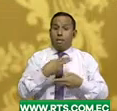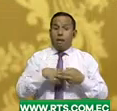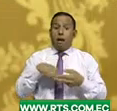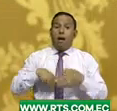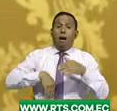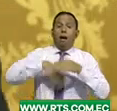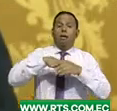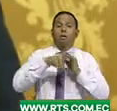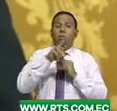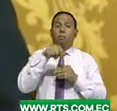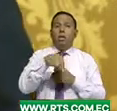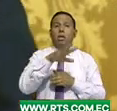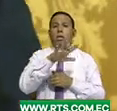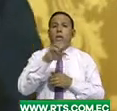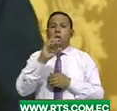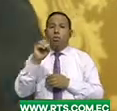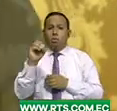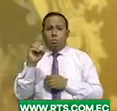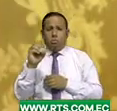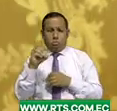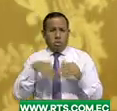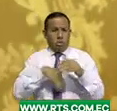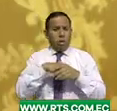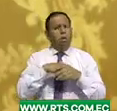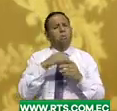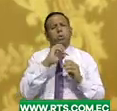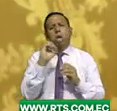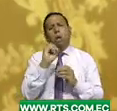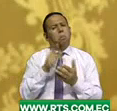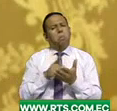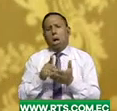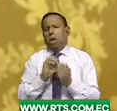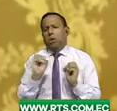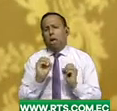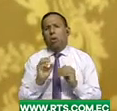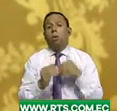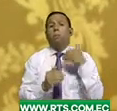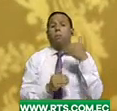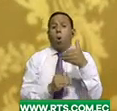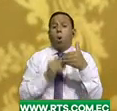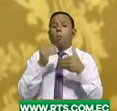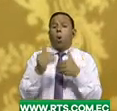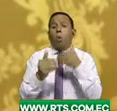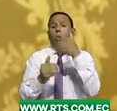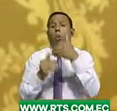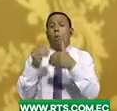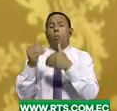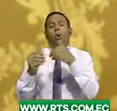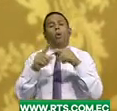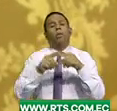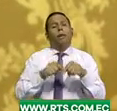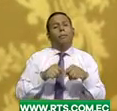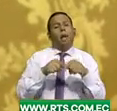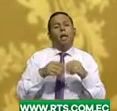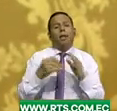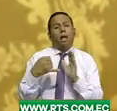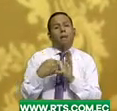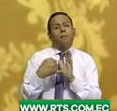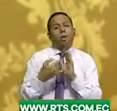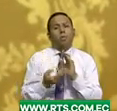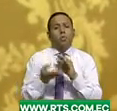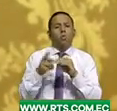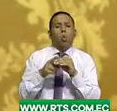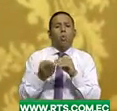dólares al año es cero de impuestos. Luego va a seguir aumentando progresivamente una tasa que va